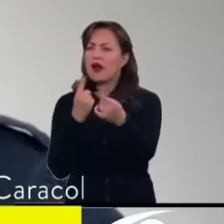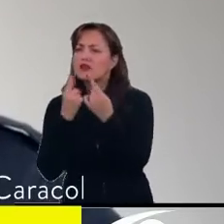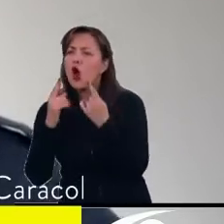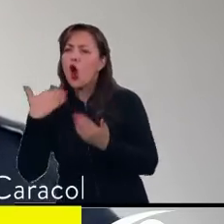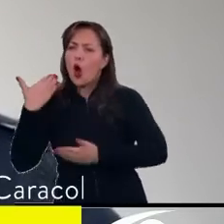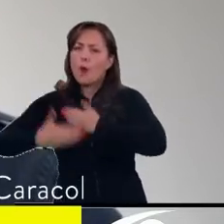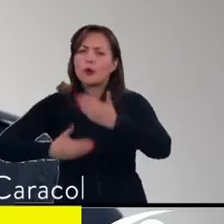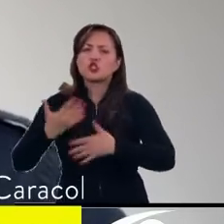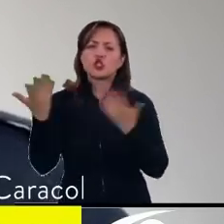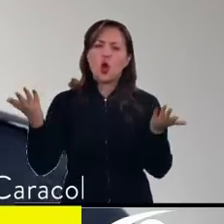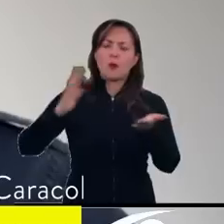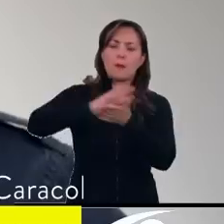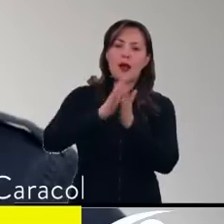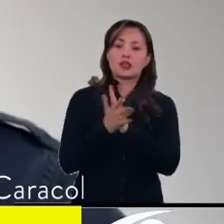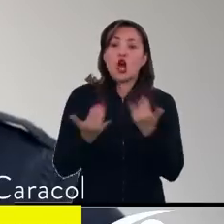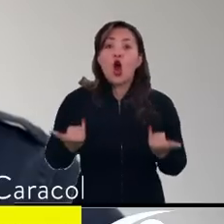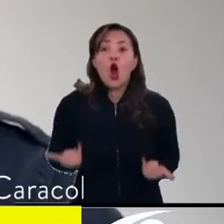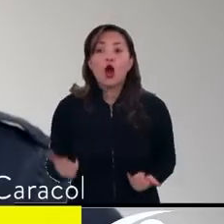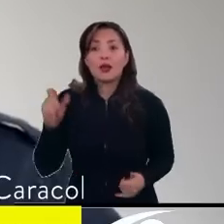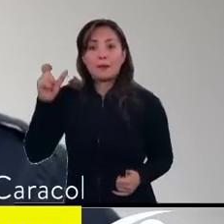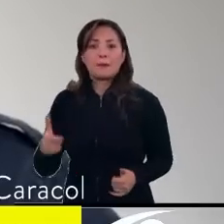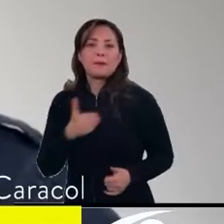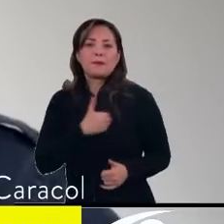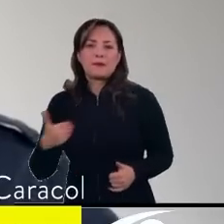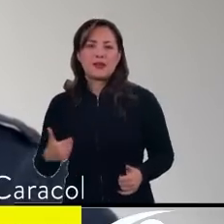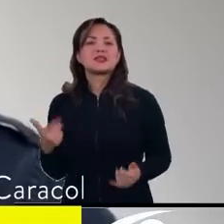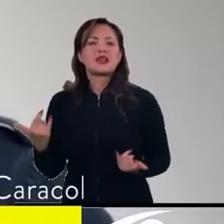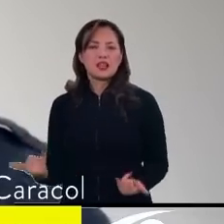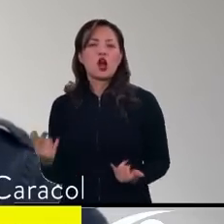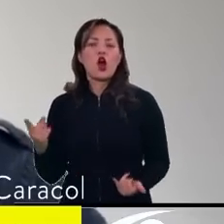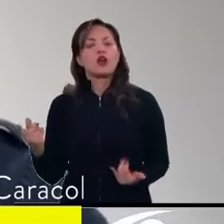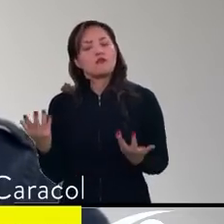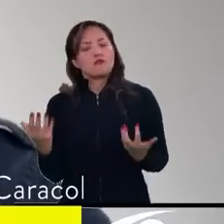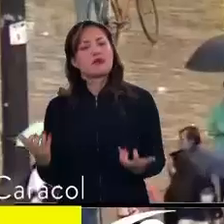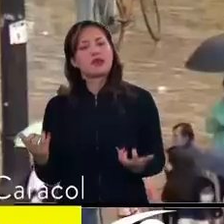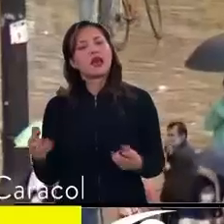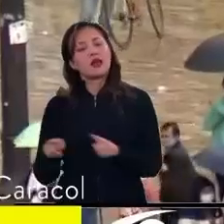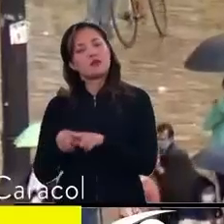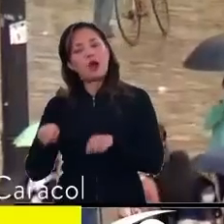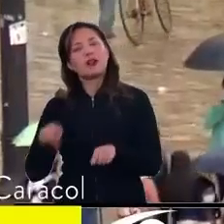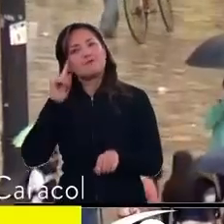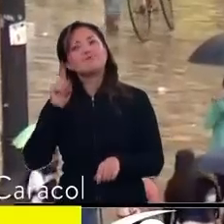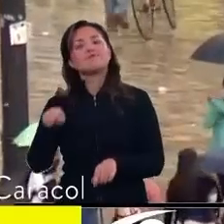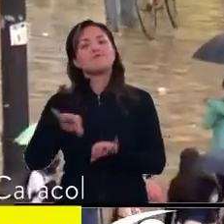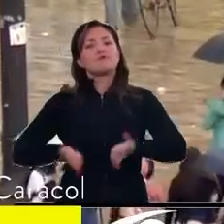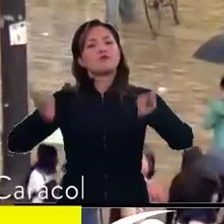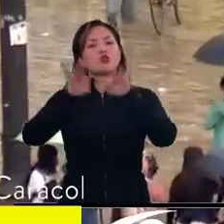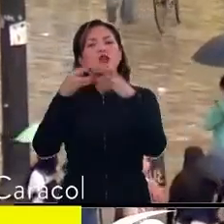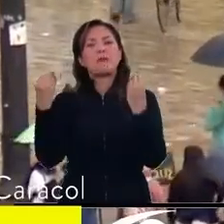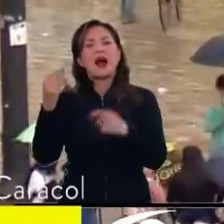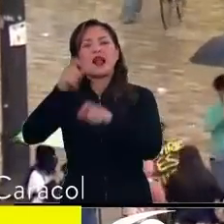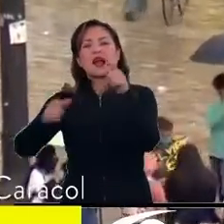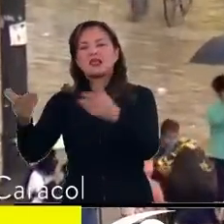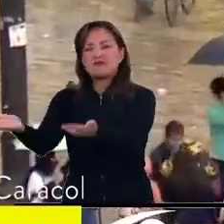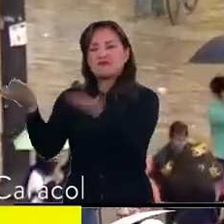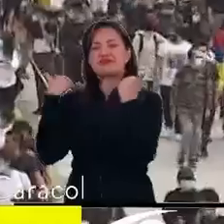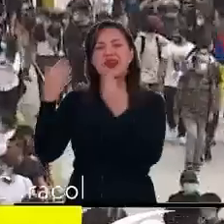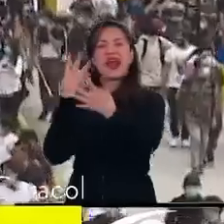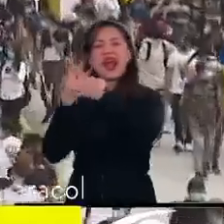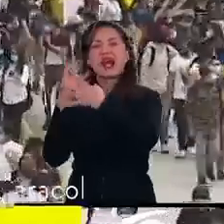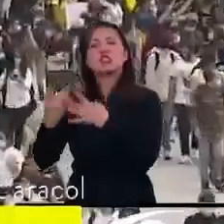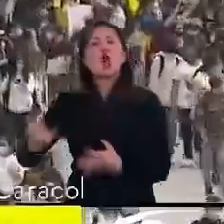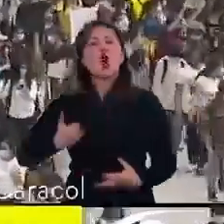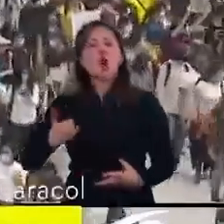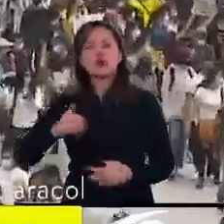paz en Colombia, y hoy el señor presidente de la República la quiere utilizar para sacar de la cárcel muchísimos jóvenes que